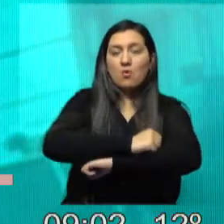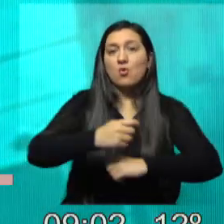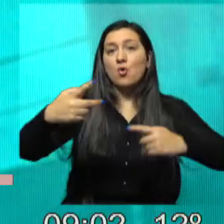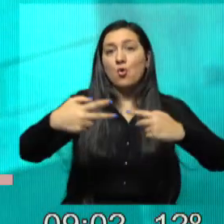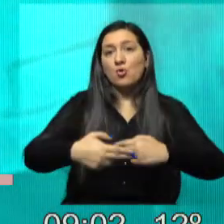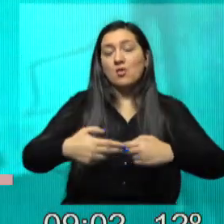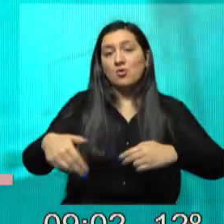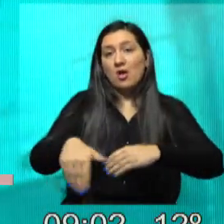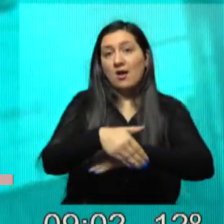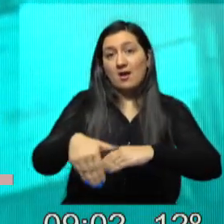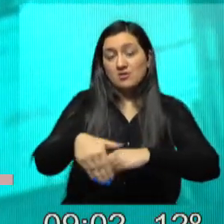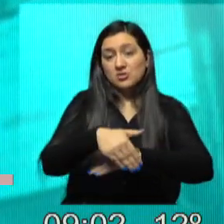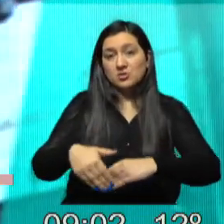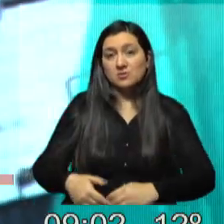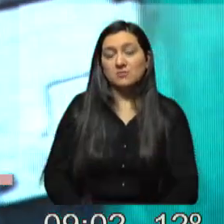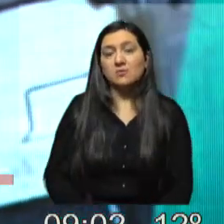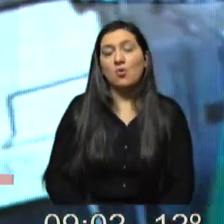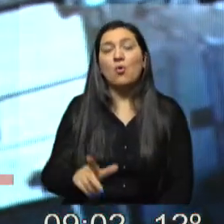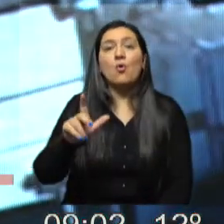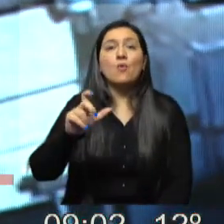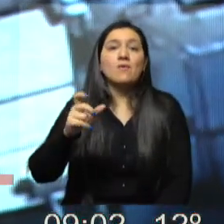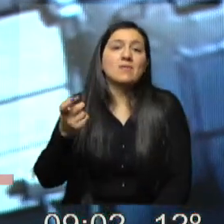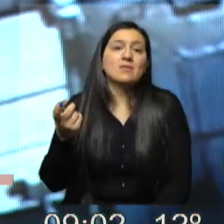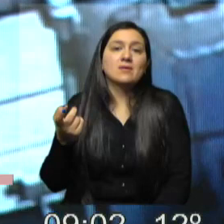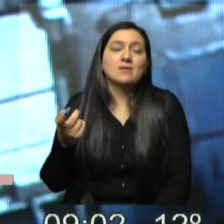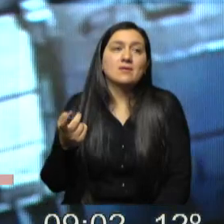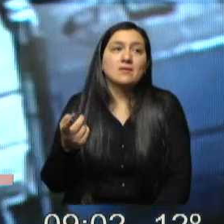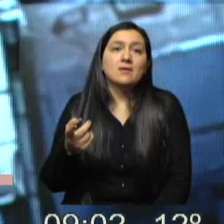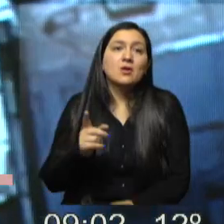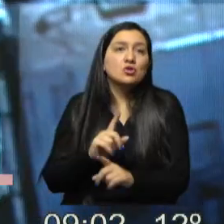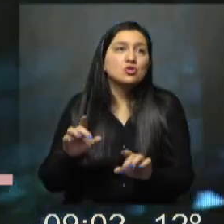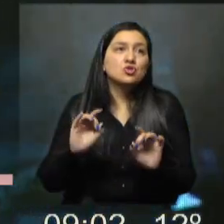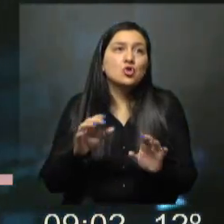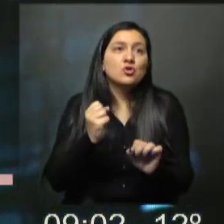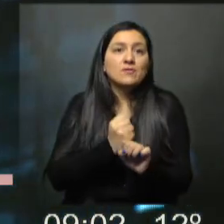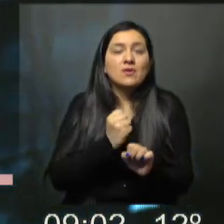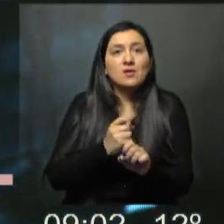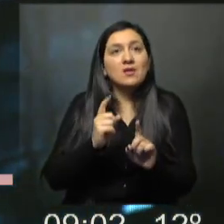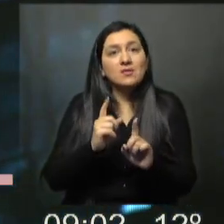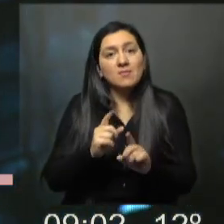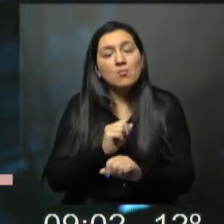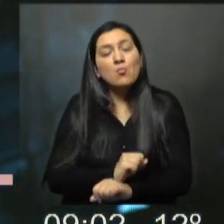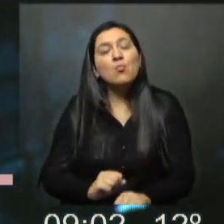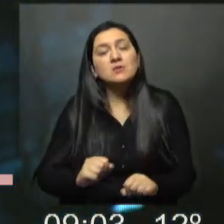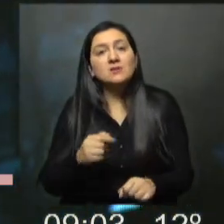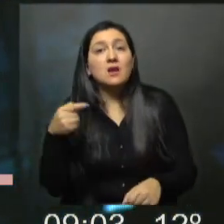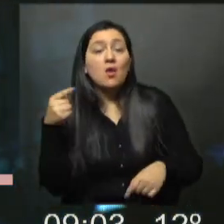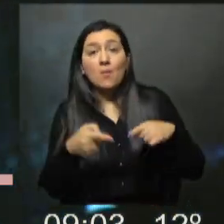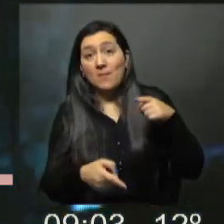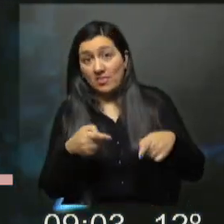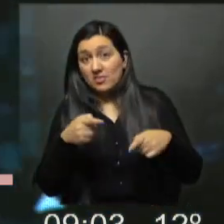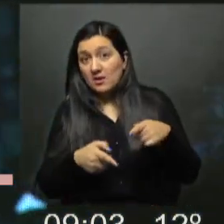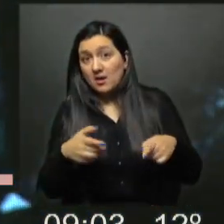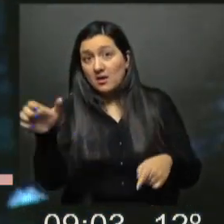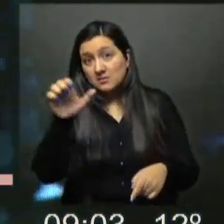de trabajadores organizados, sino uh-huh. que vienen con también quizá algún tipo de articulación de parte de esas empresas que